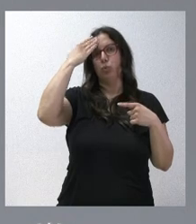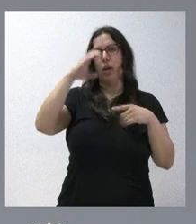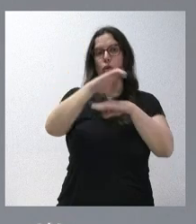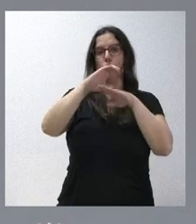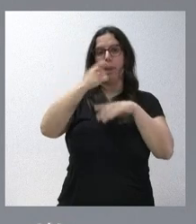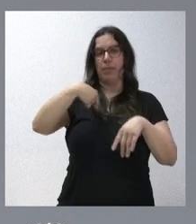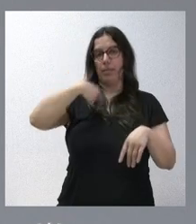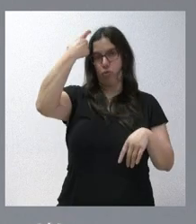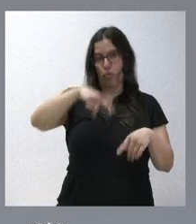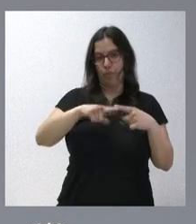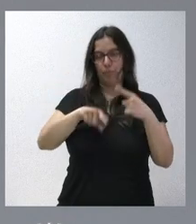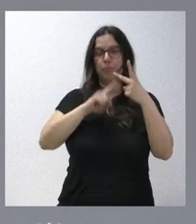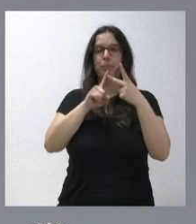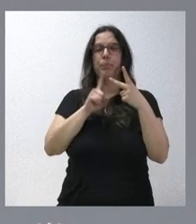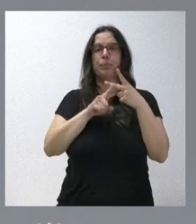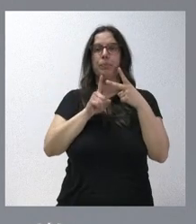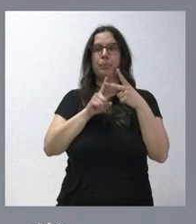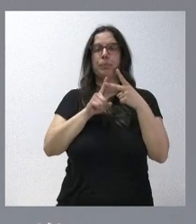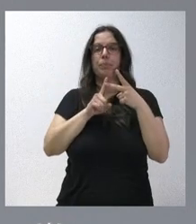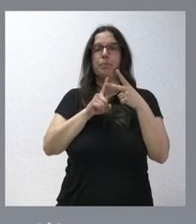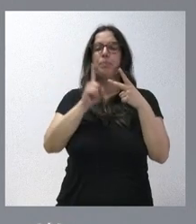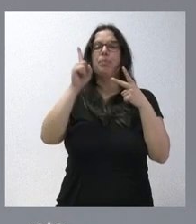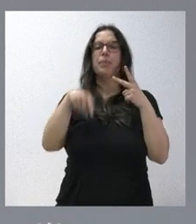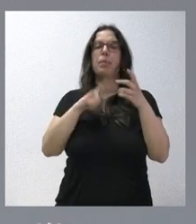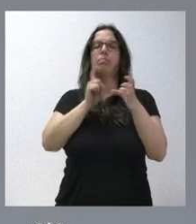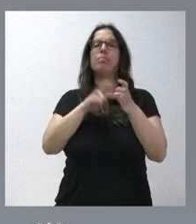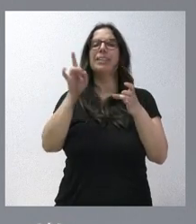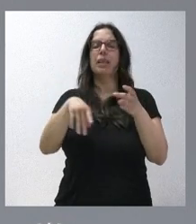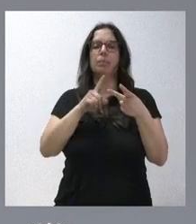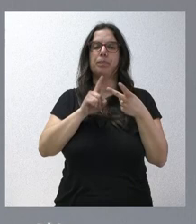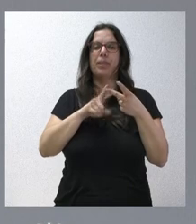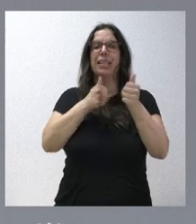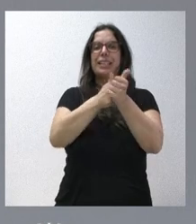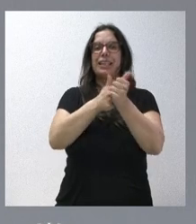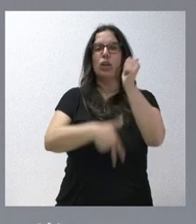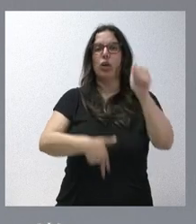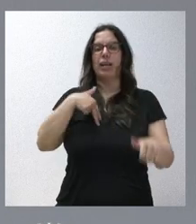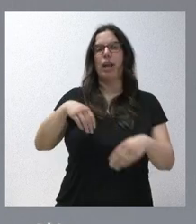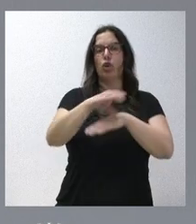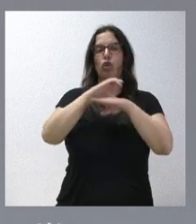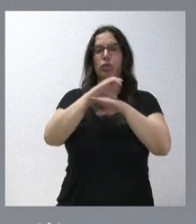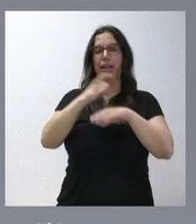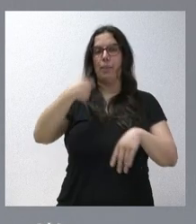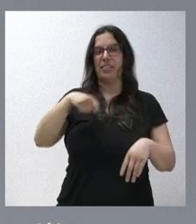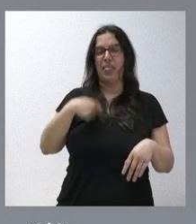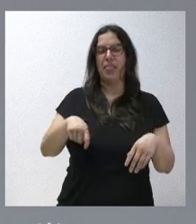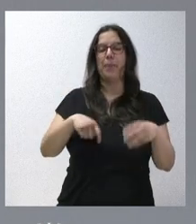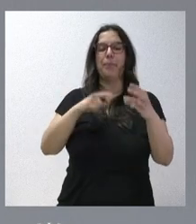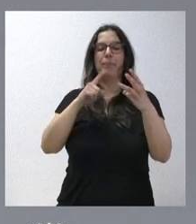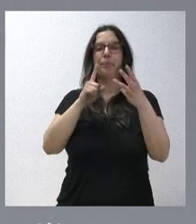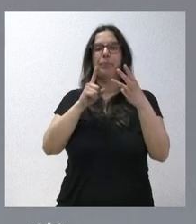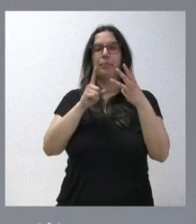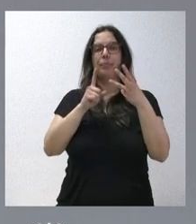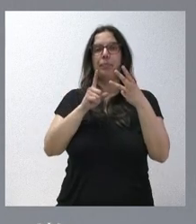quien les habla eh También estarán el secretario general de la consejería de la presidencia por el